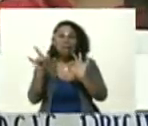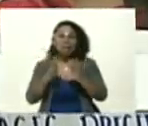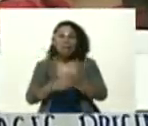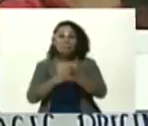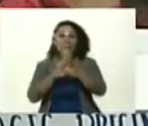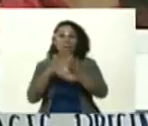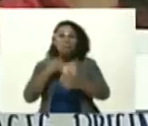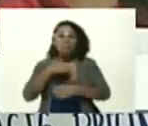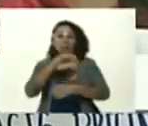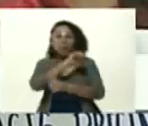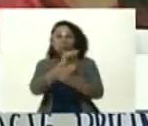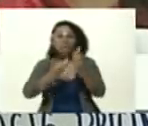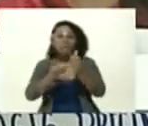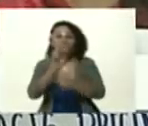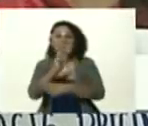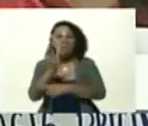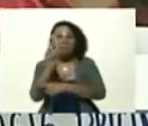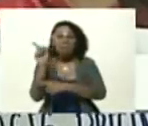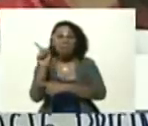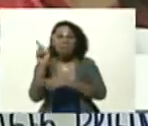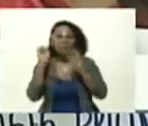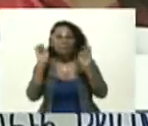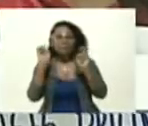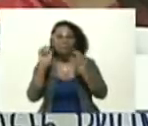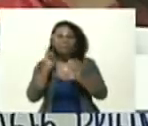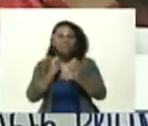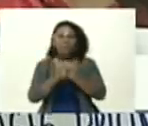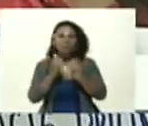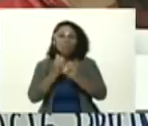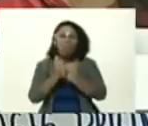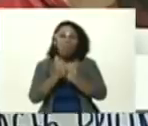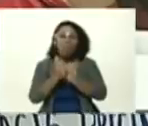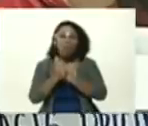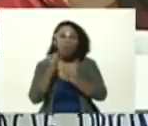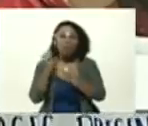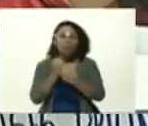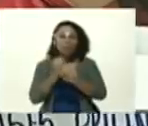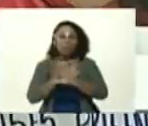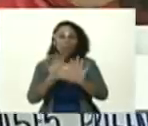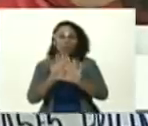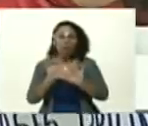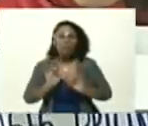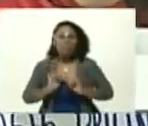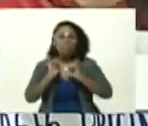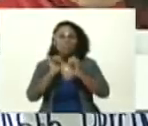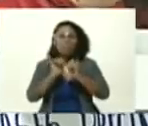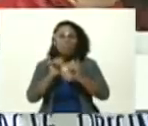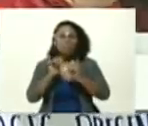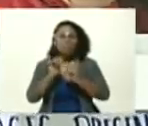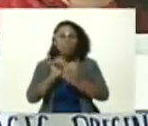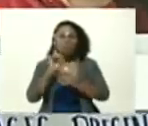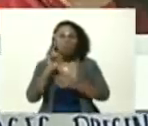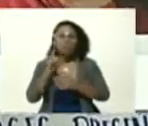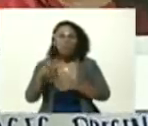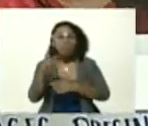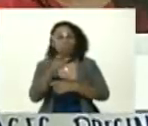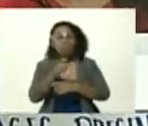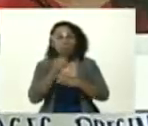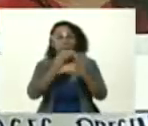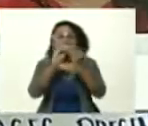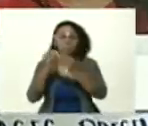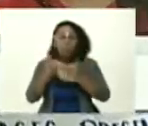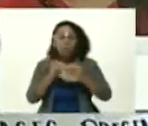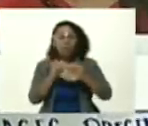nuestra vicepresidenta en el área de deporte, o el trabajo que ya arrancó también y que busca rehabilitar